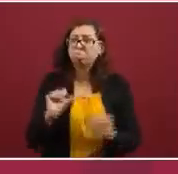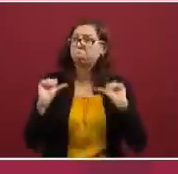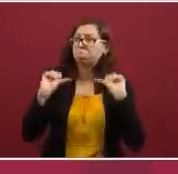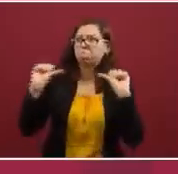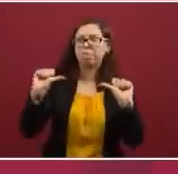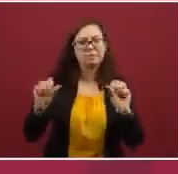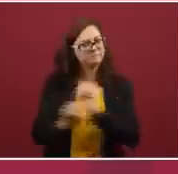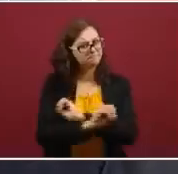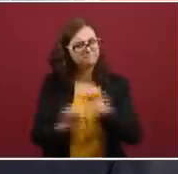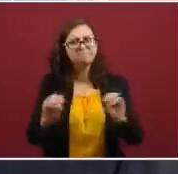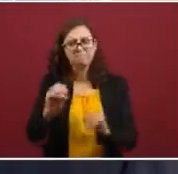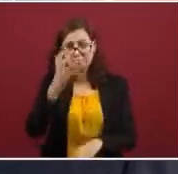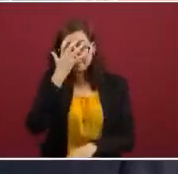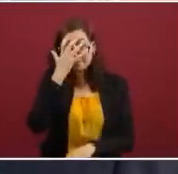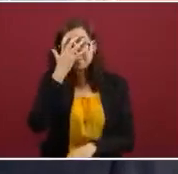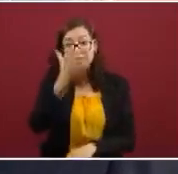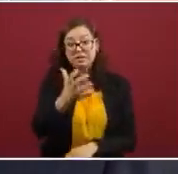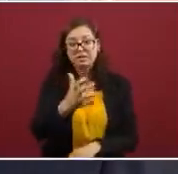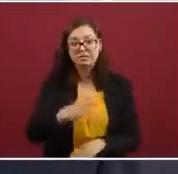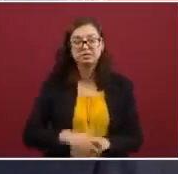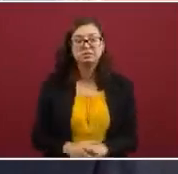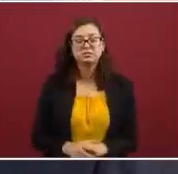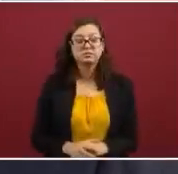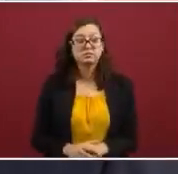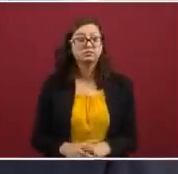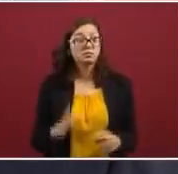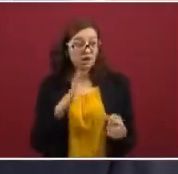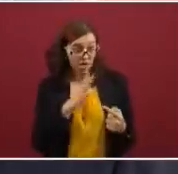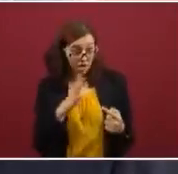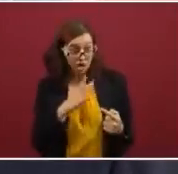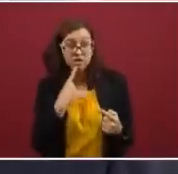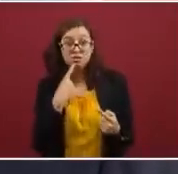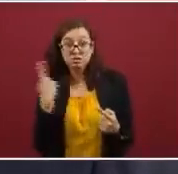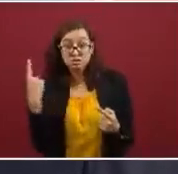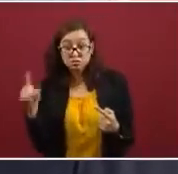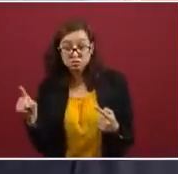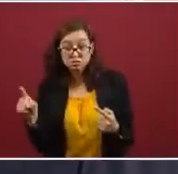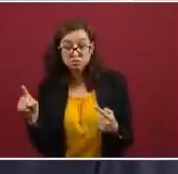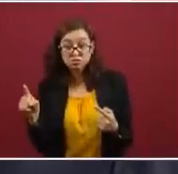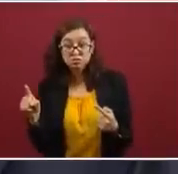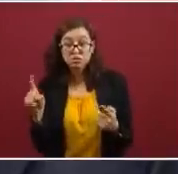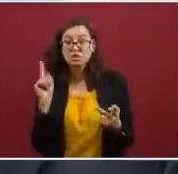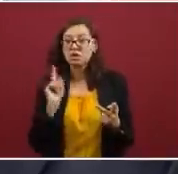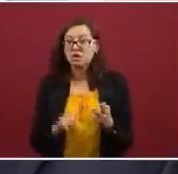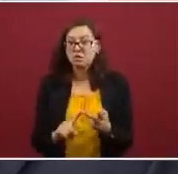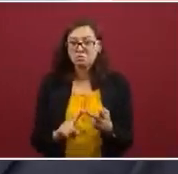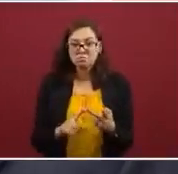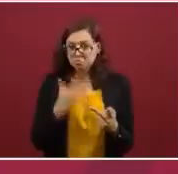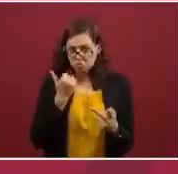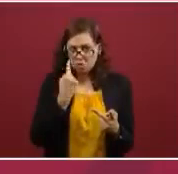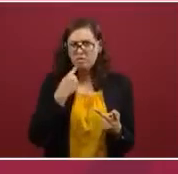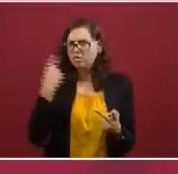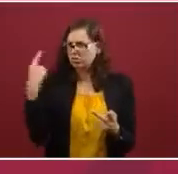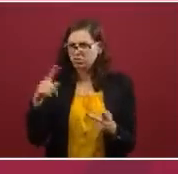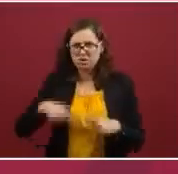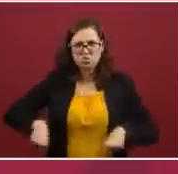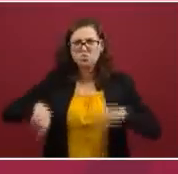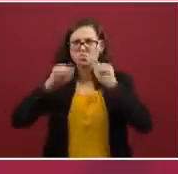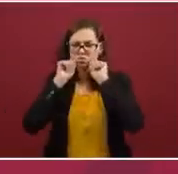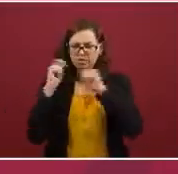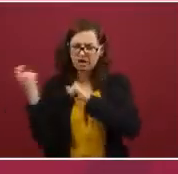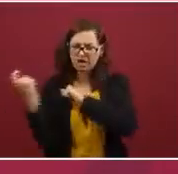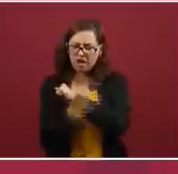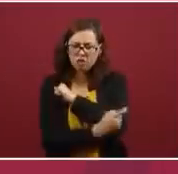si hay denuncia o por oficio, dado que aquí se